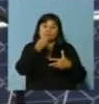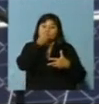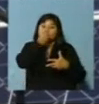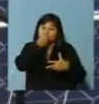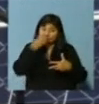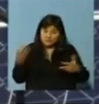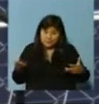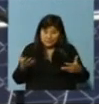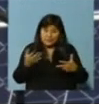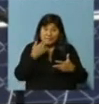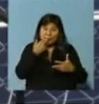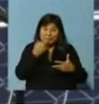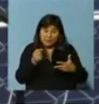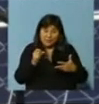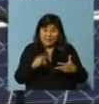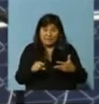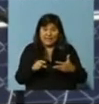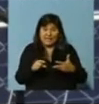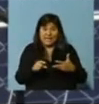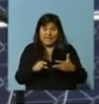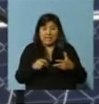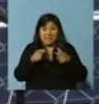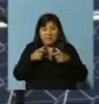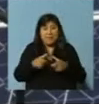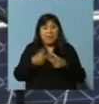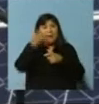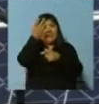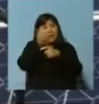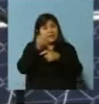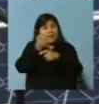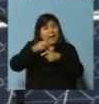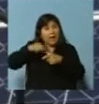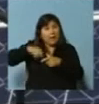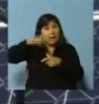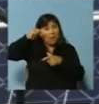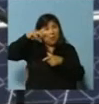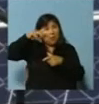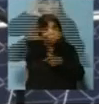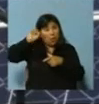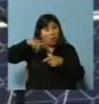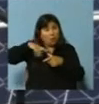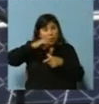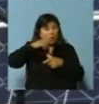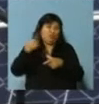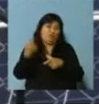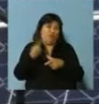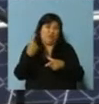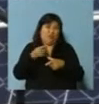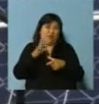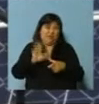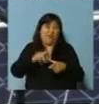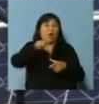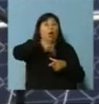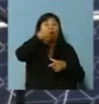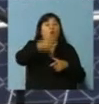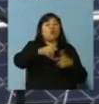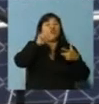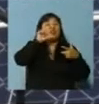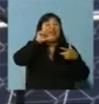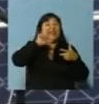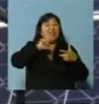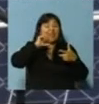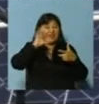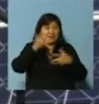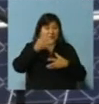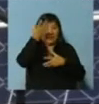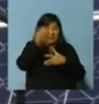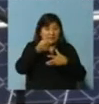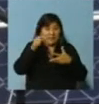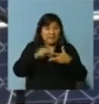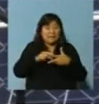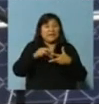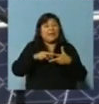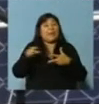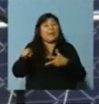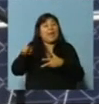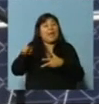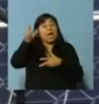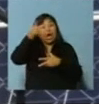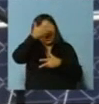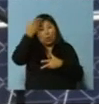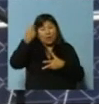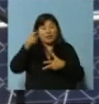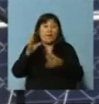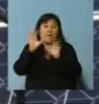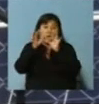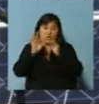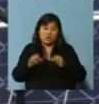cualquier batería, las clásicas de plomo. Tenía que ser con baterías de litio, porque el proyecto del gobernador es que el litio después tiene